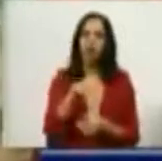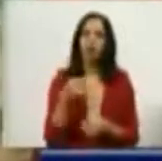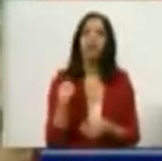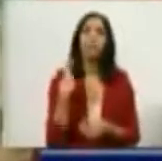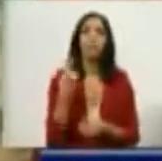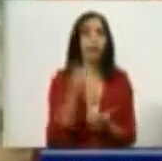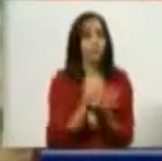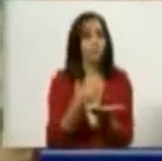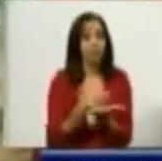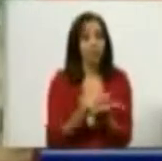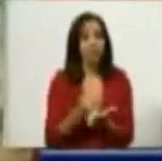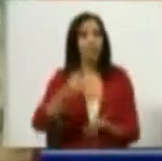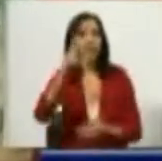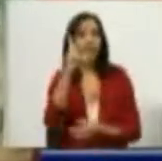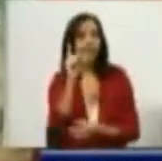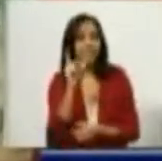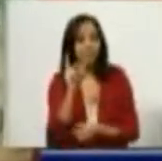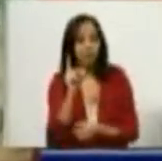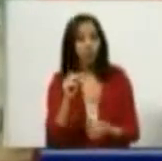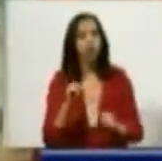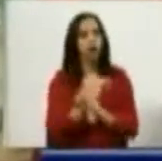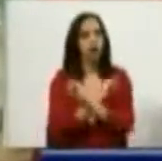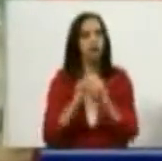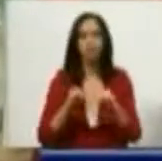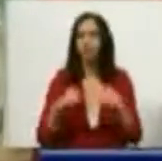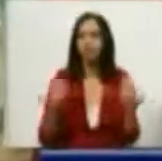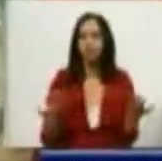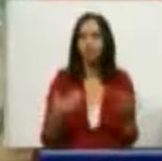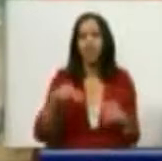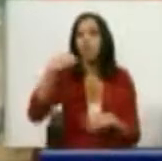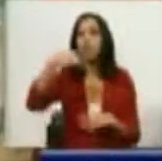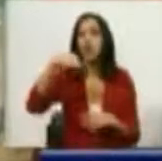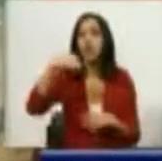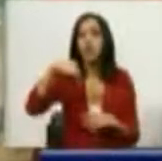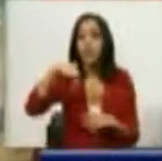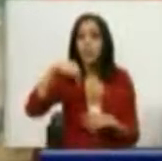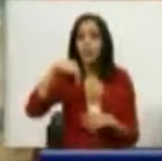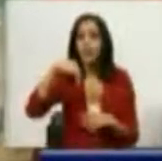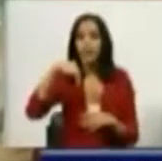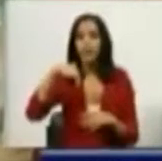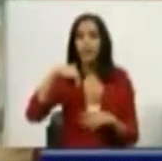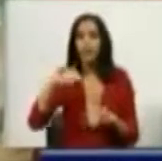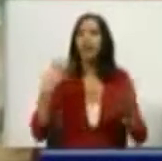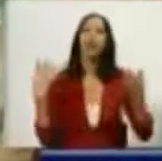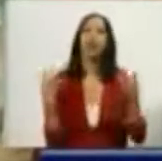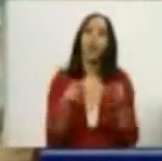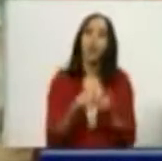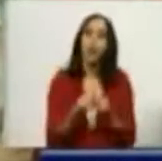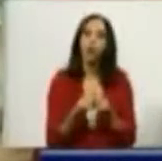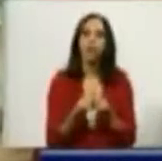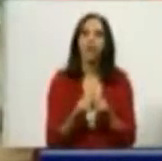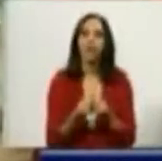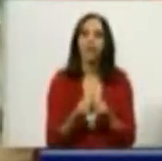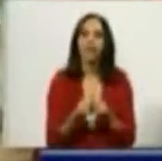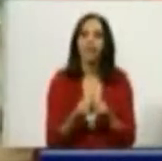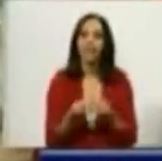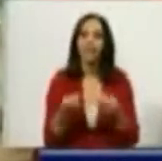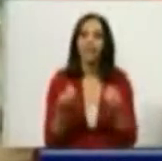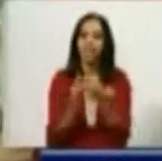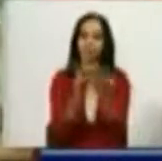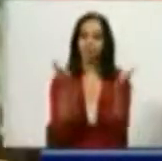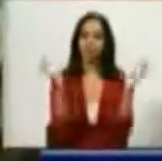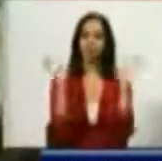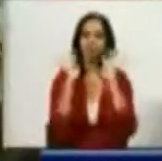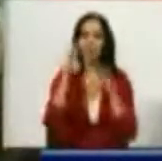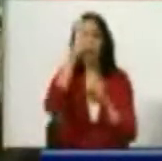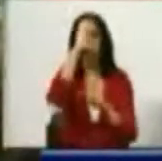la segunda etapa se concluye en noviembre conjuntamente con el estadio de los tiburones